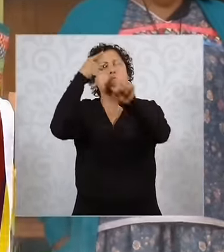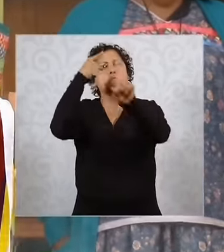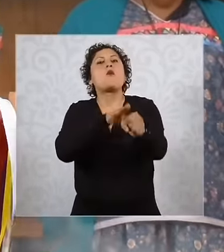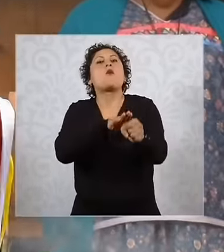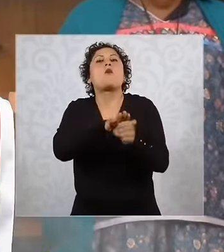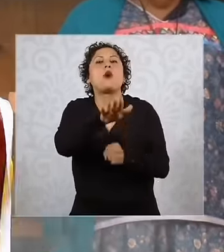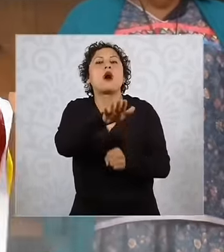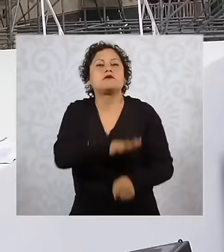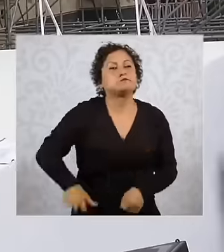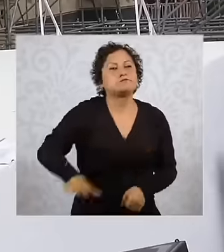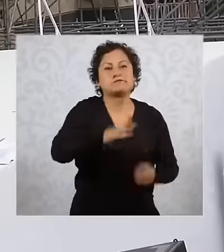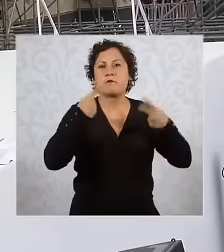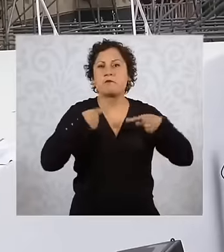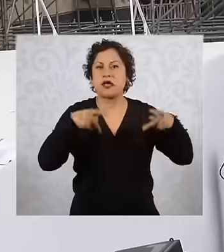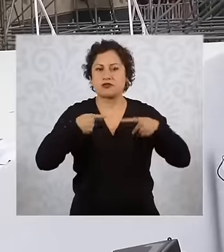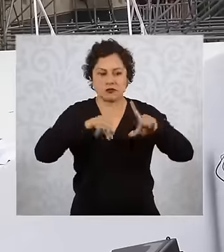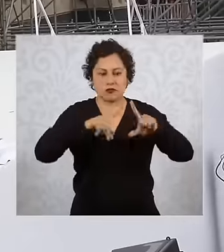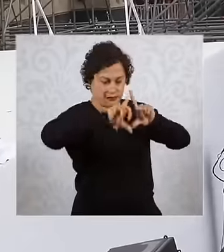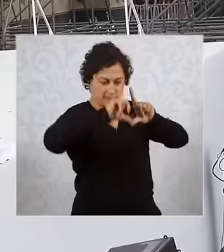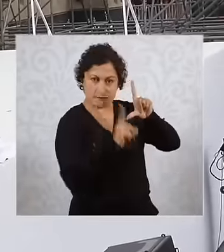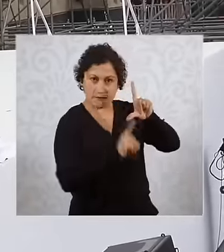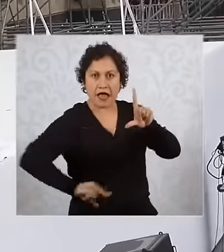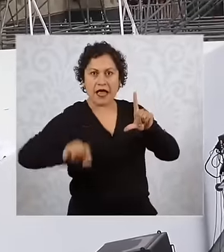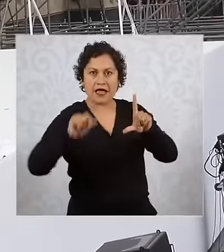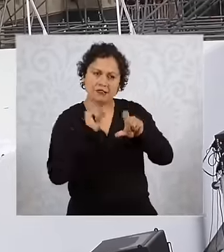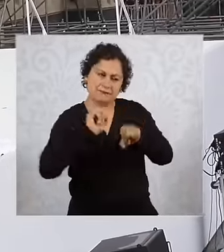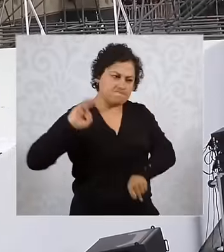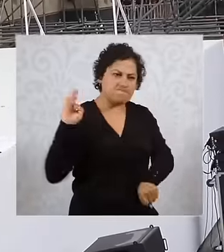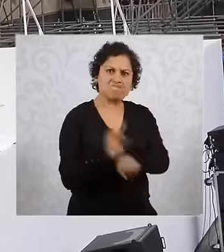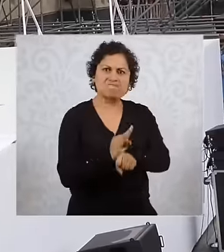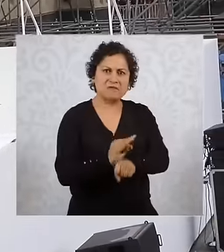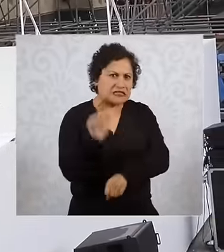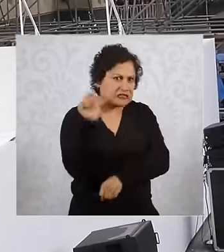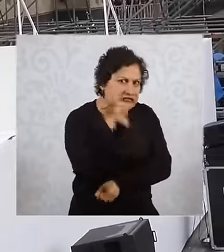pueblo y de la nación. Dos,